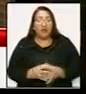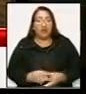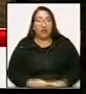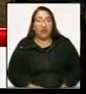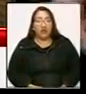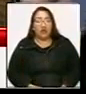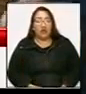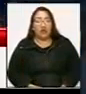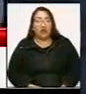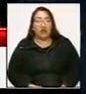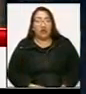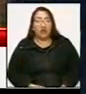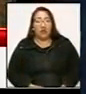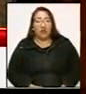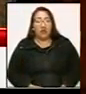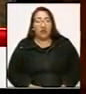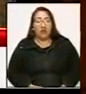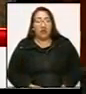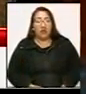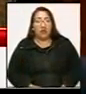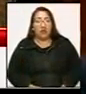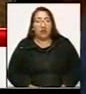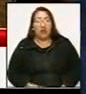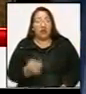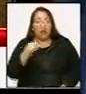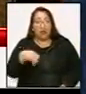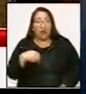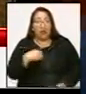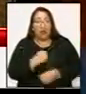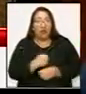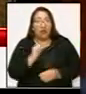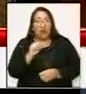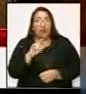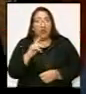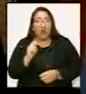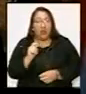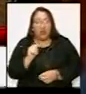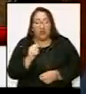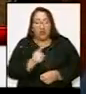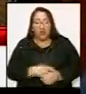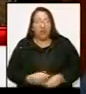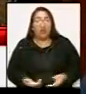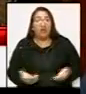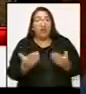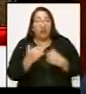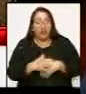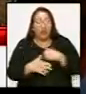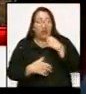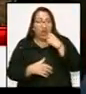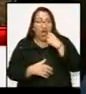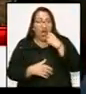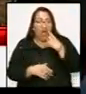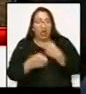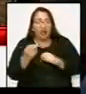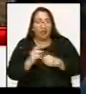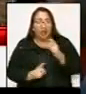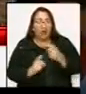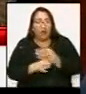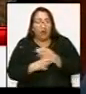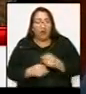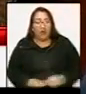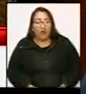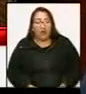mí debería estar en todo caso algún funcionario de SUNAT quien nos dan los datos estadísticos de que de alguna